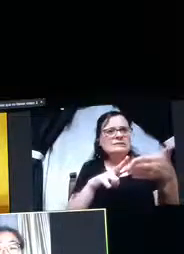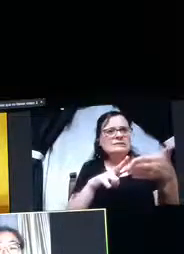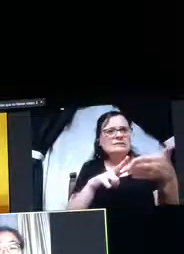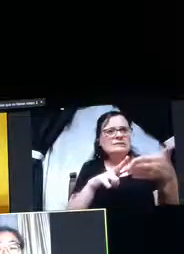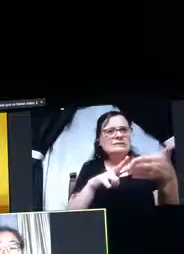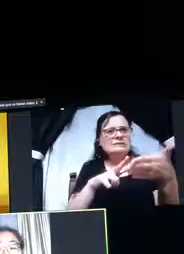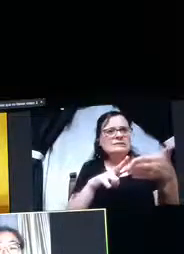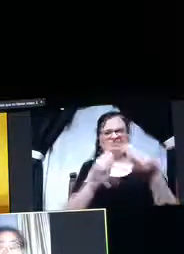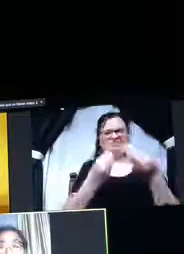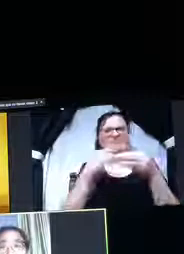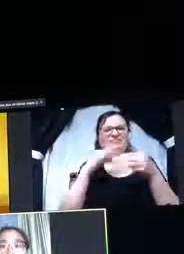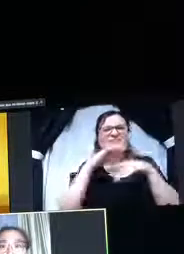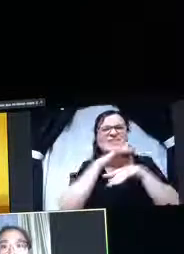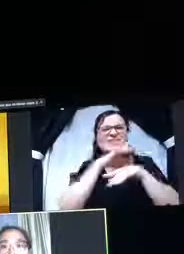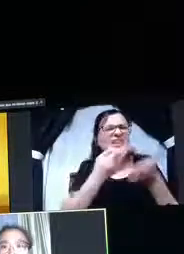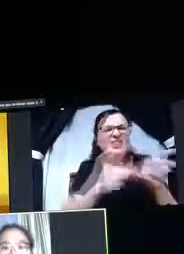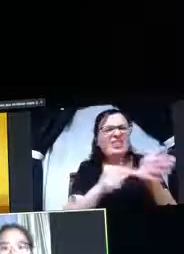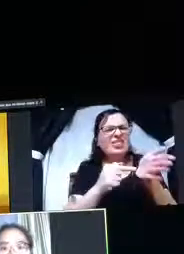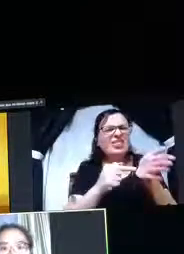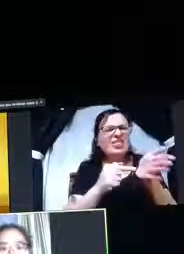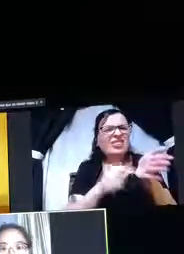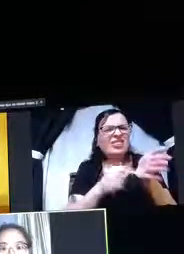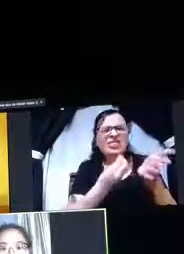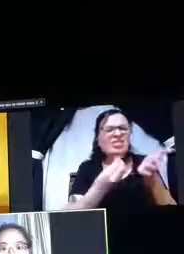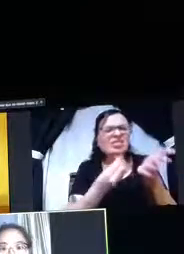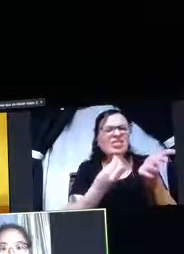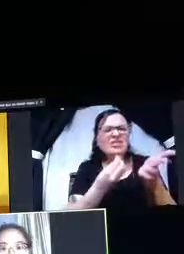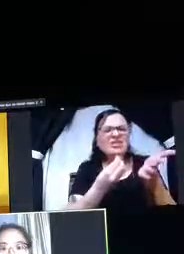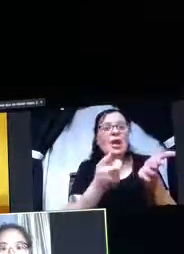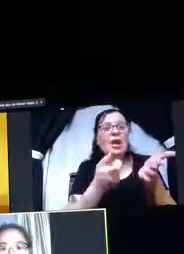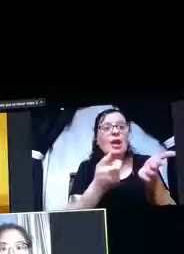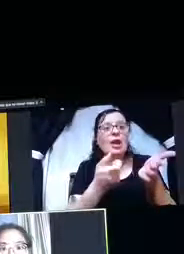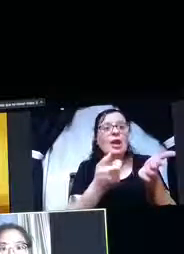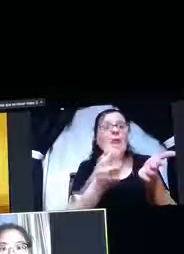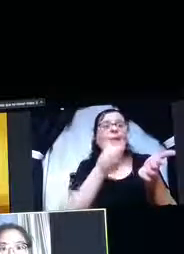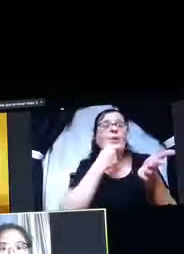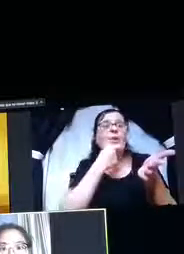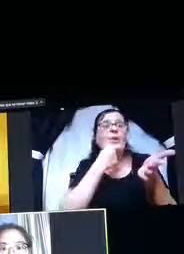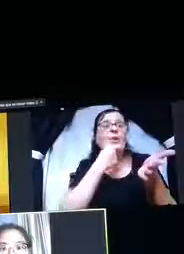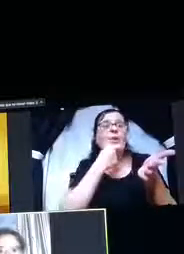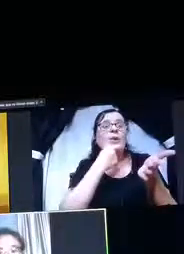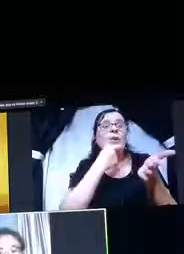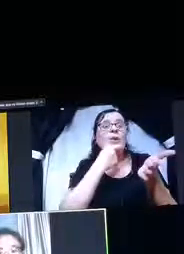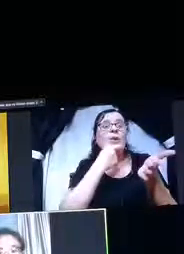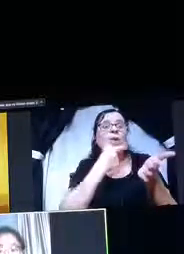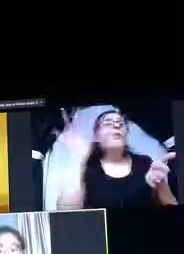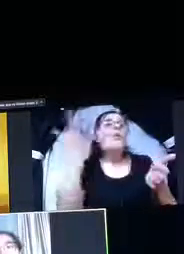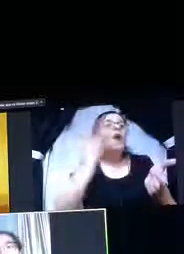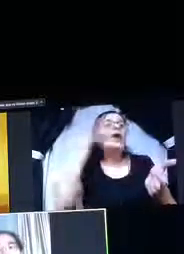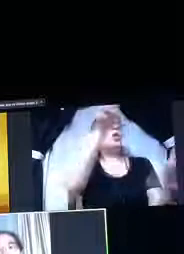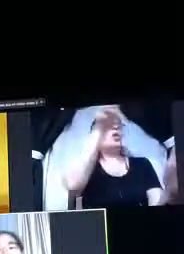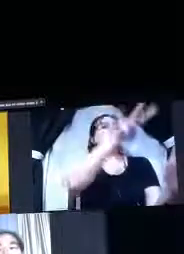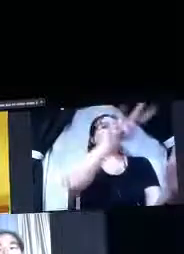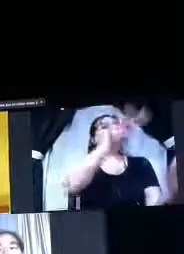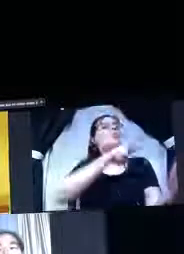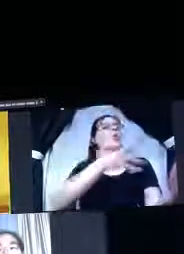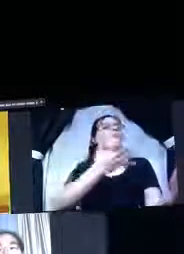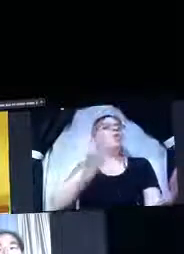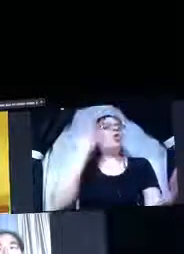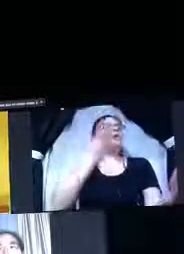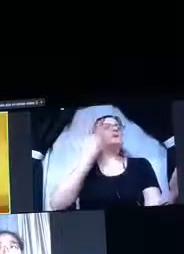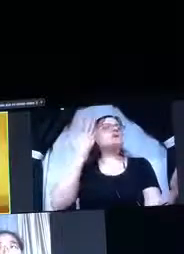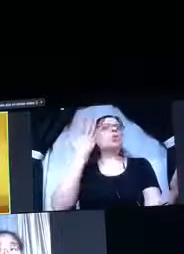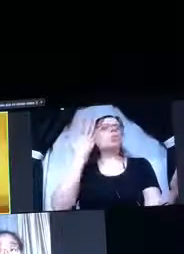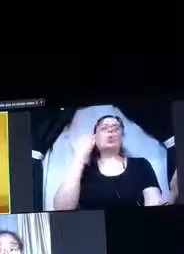esta comprensión y leer una poesía, ¿no? Porque ahí tenemos una interpretación bastante